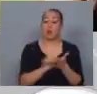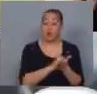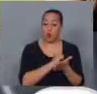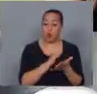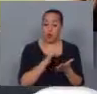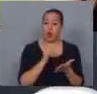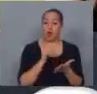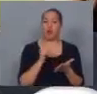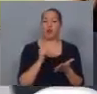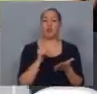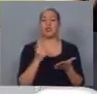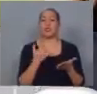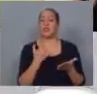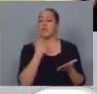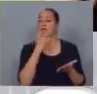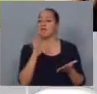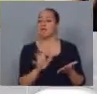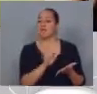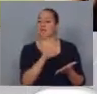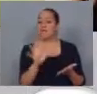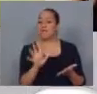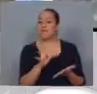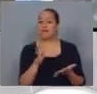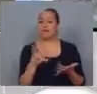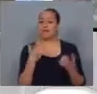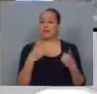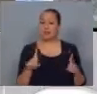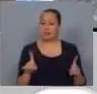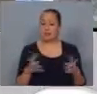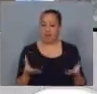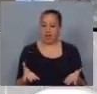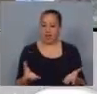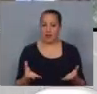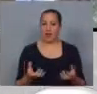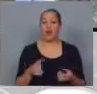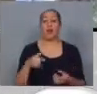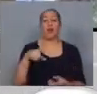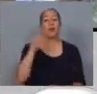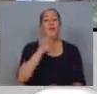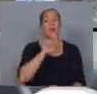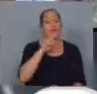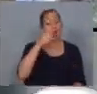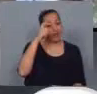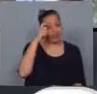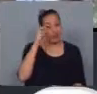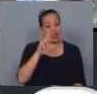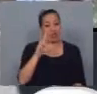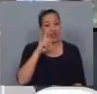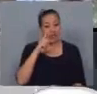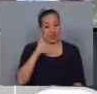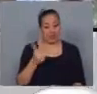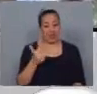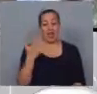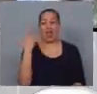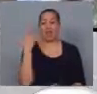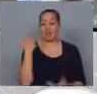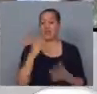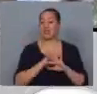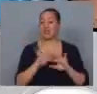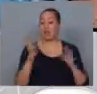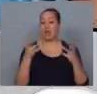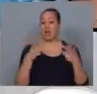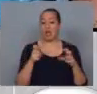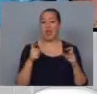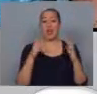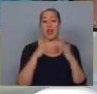se empezó a sospechar y parecía bastante misterioso lo cierto es que erika romero ayer fue encontrada en la